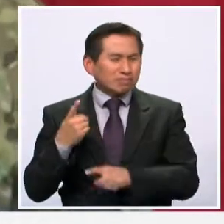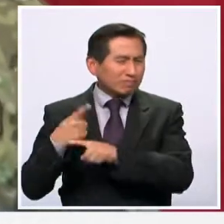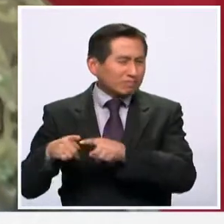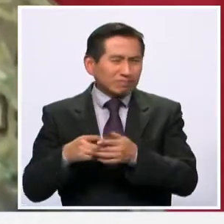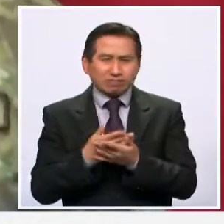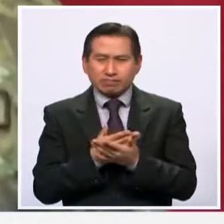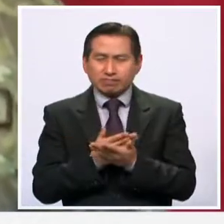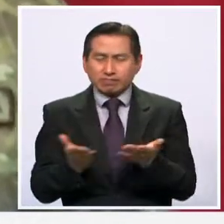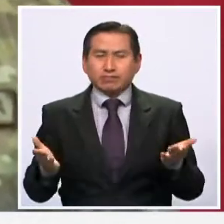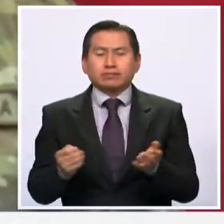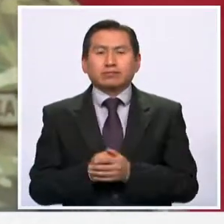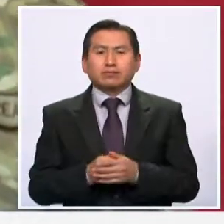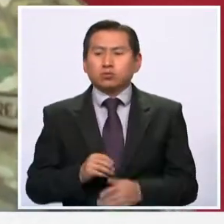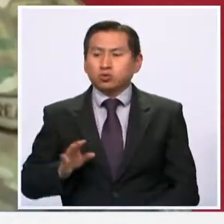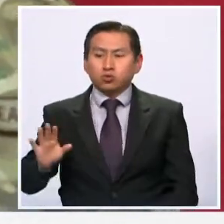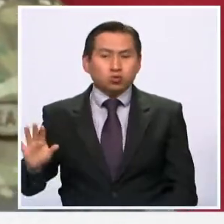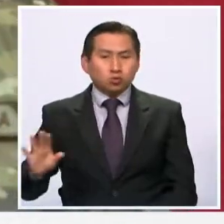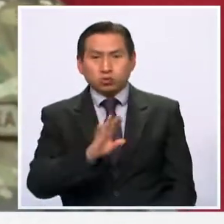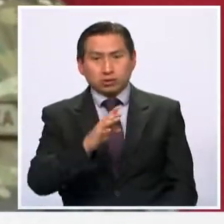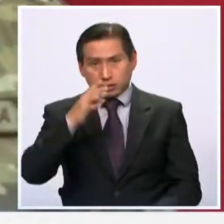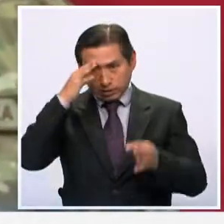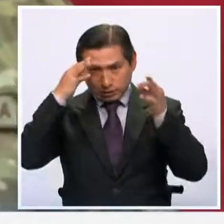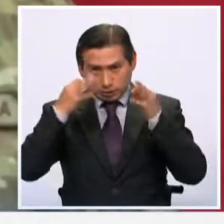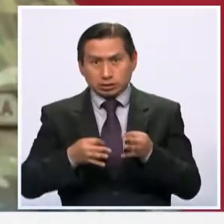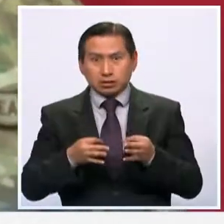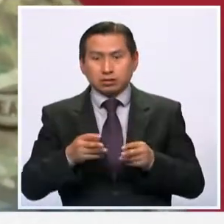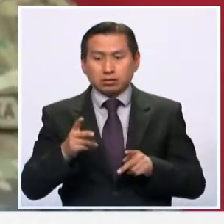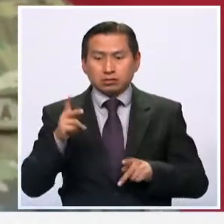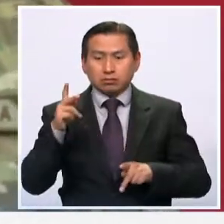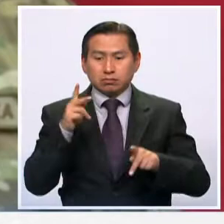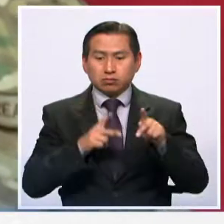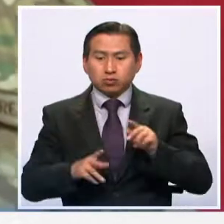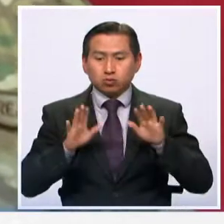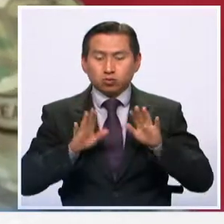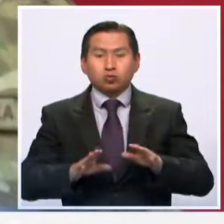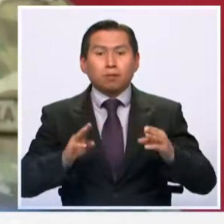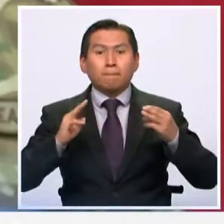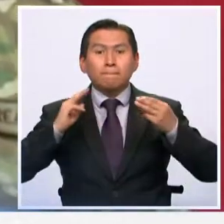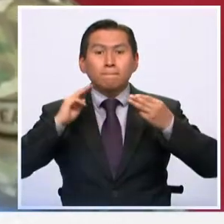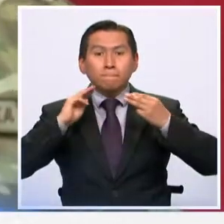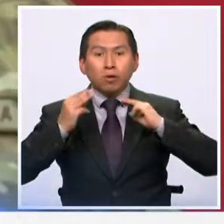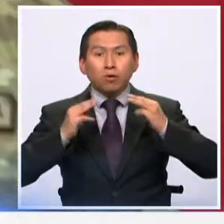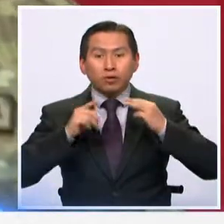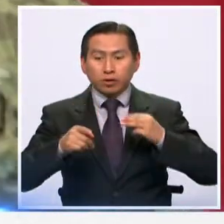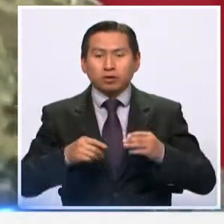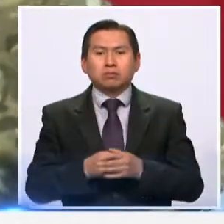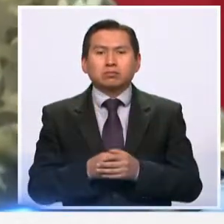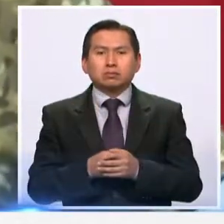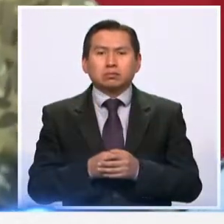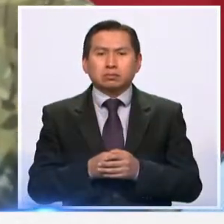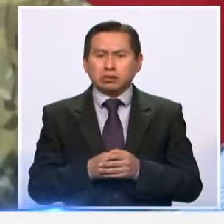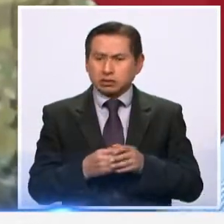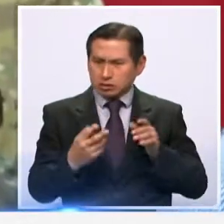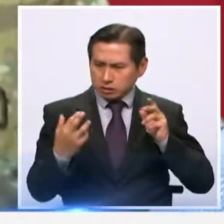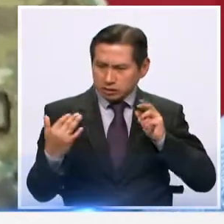Se ha decidido que el pueblo de Montero va a entrar en una lucha